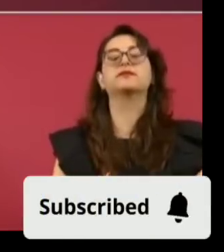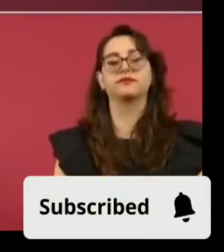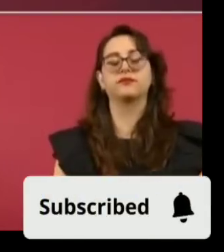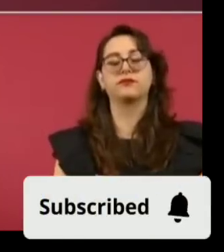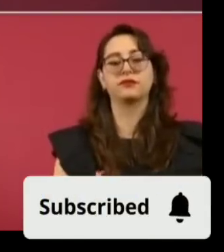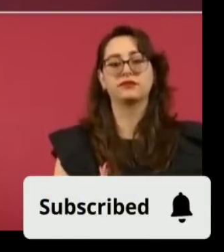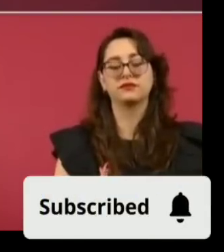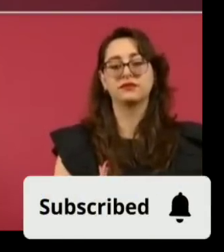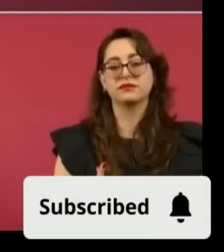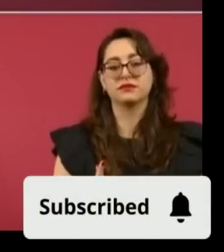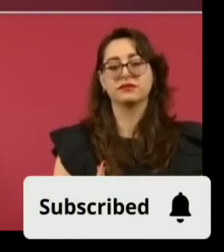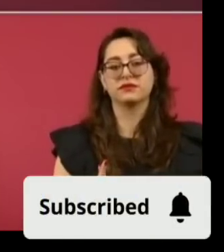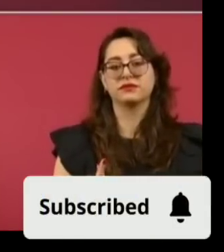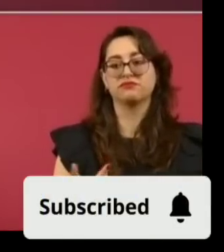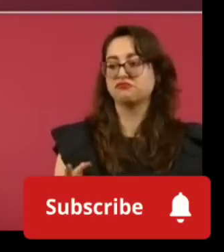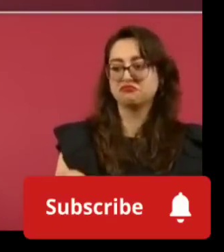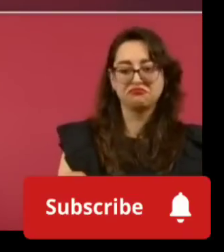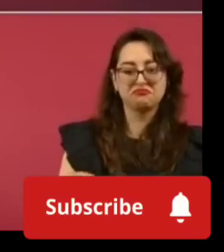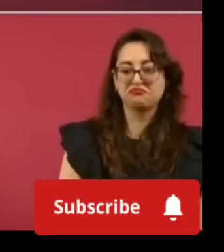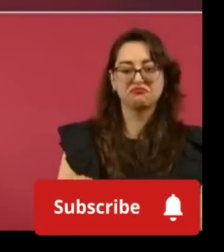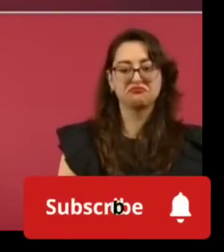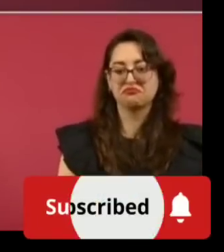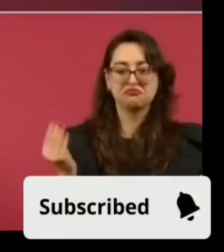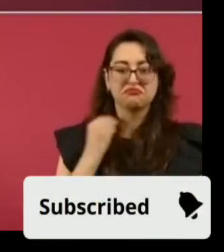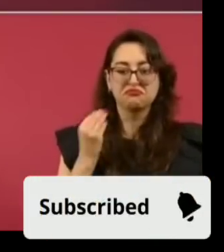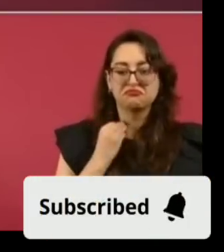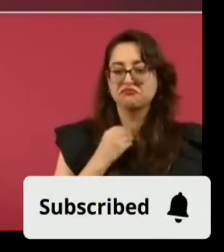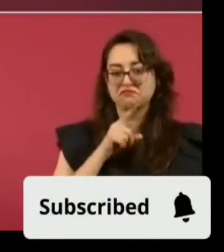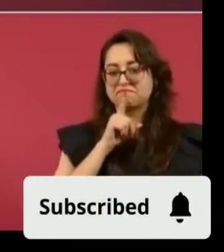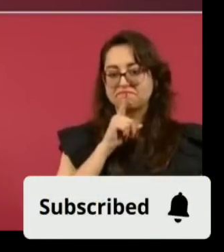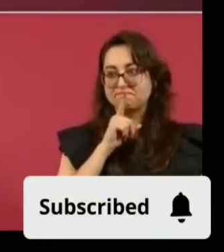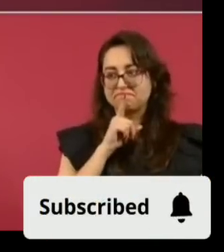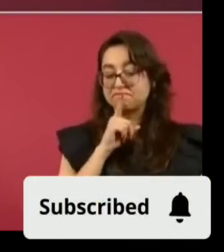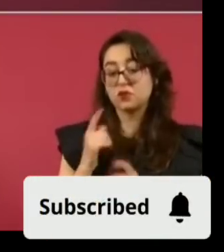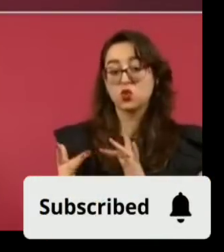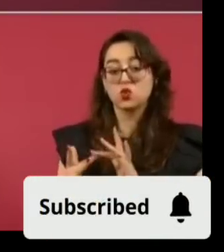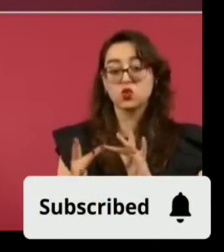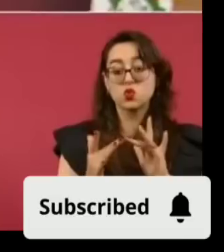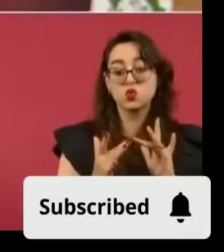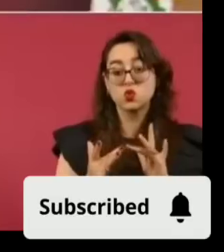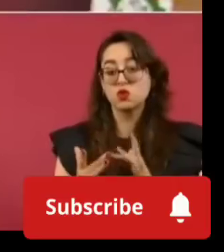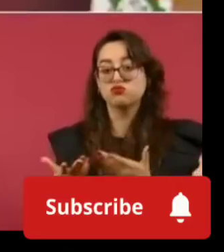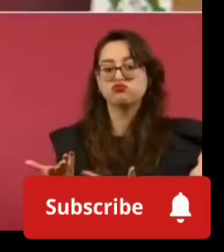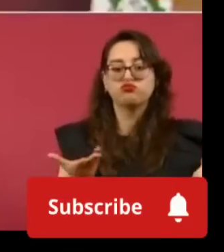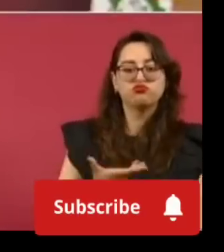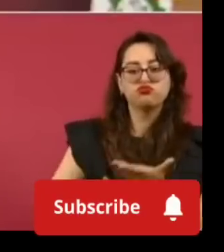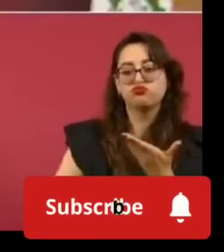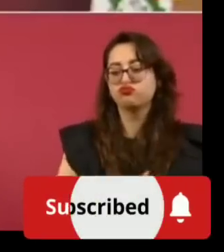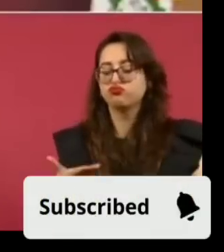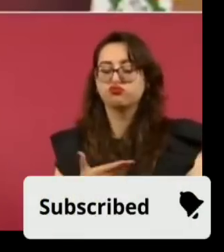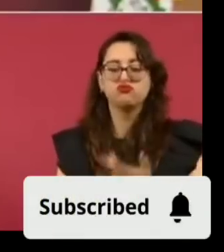esencial en su labor son las relaciones públicas, el llamado lobby.